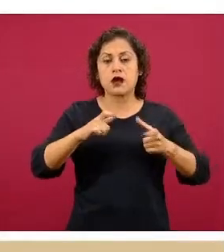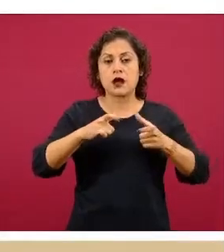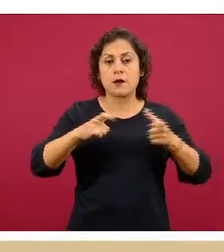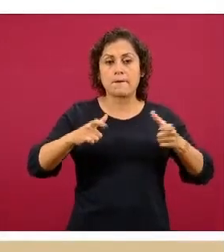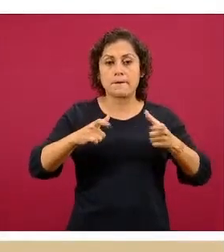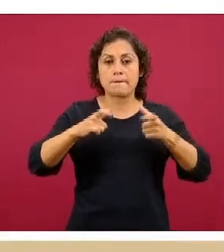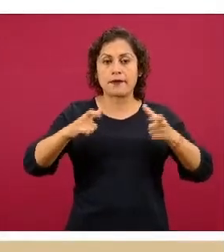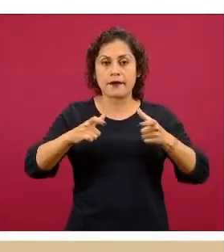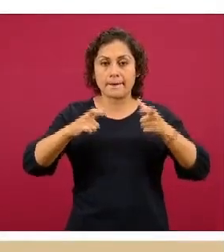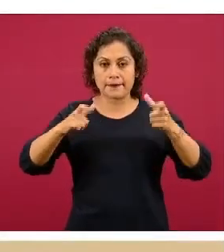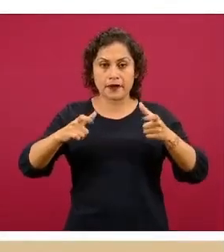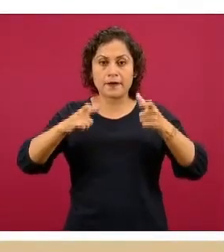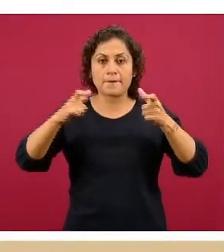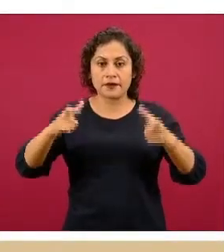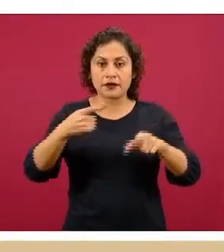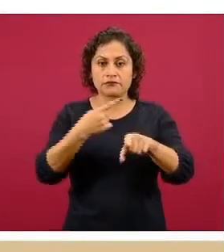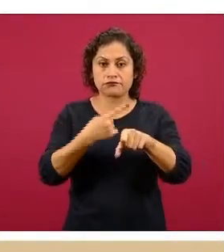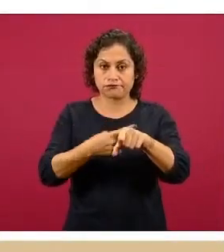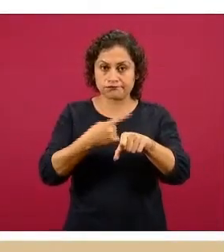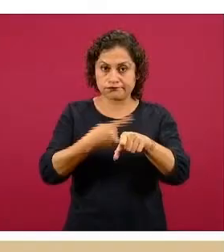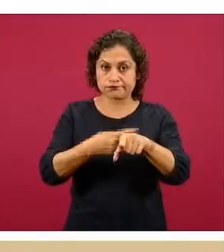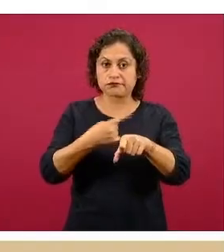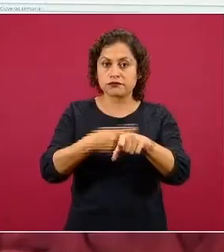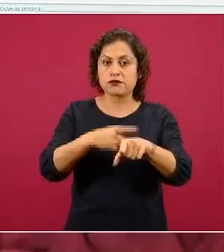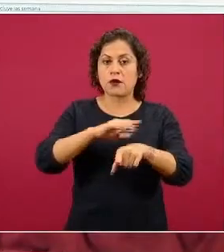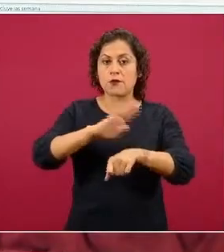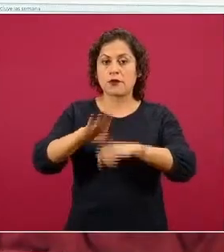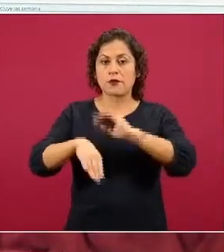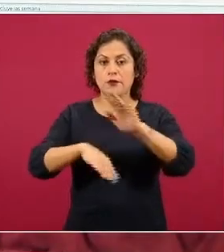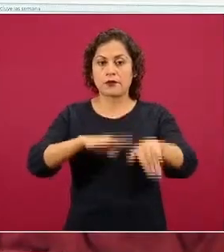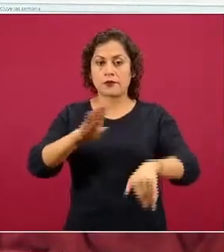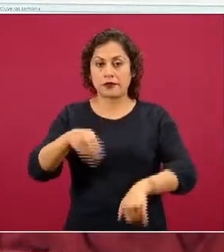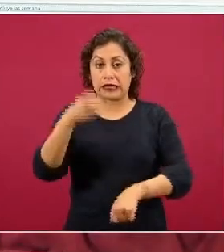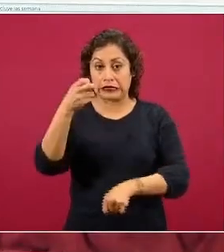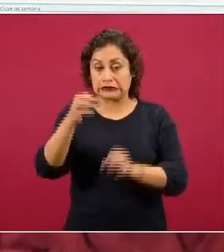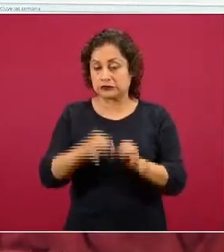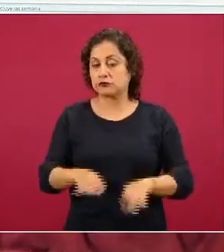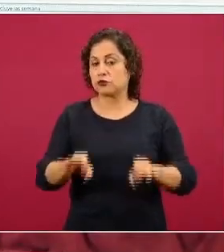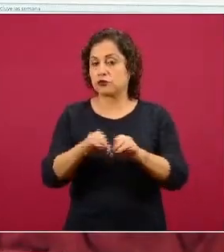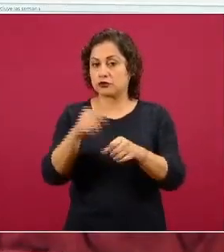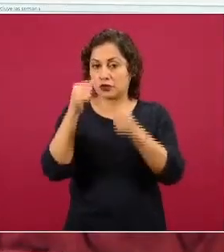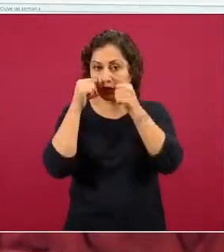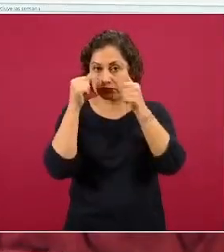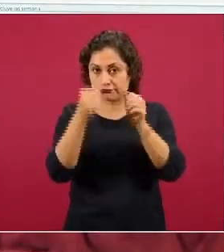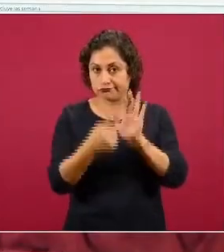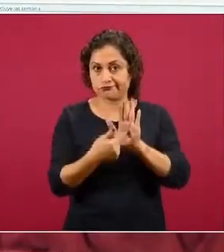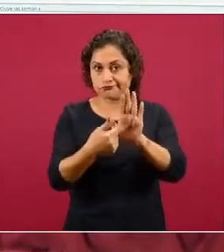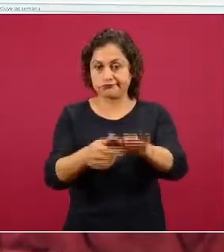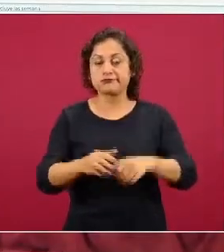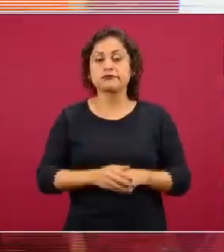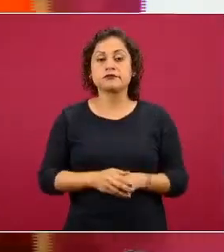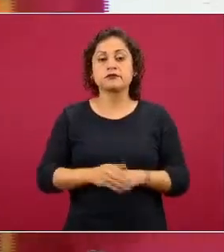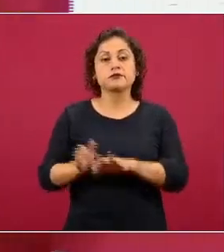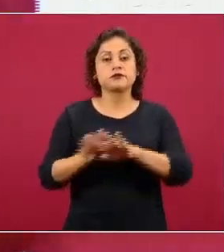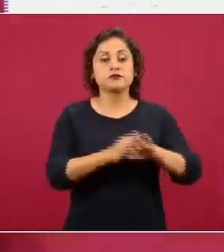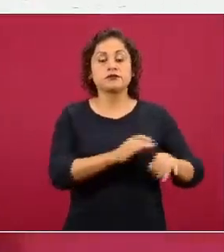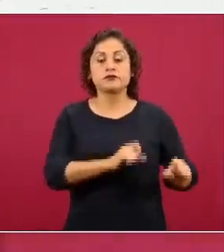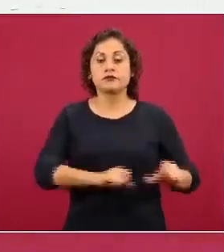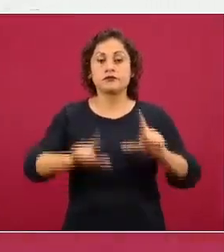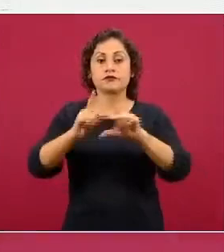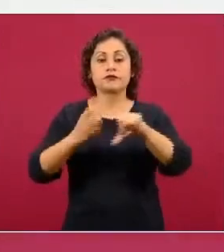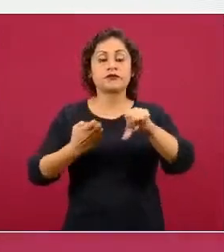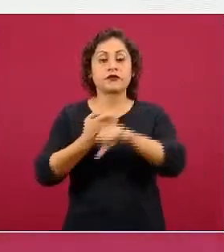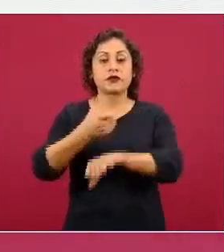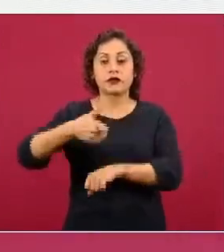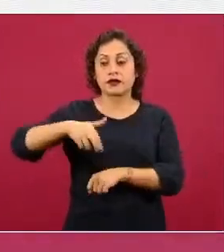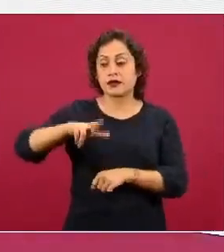este exceso de mortalidad, y estos son los datos importantes que tenemos que señalar. La siguiente. Quintana Roo. Tuvo después